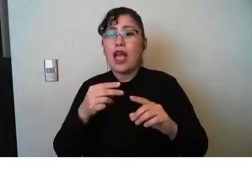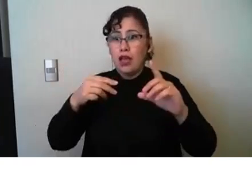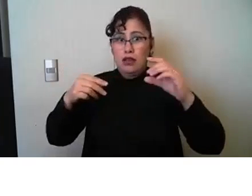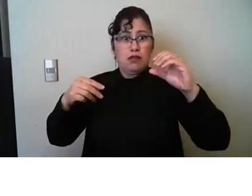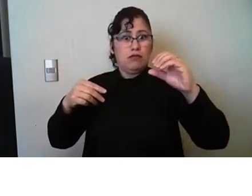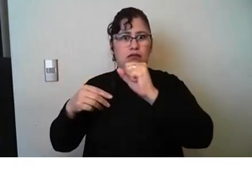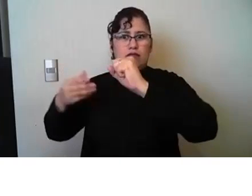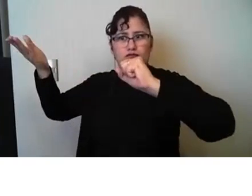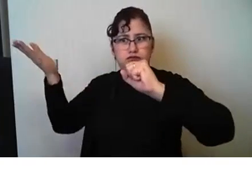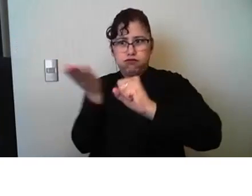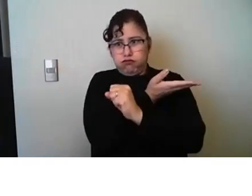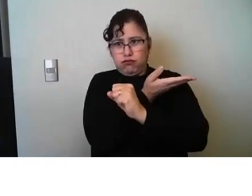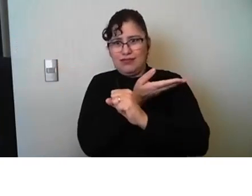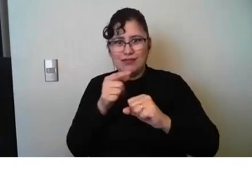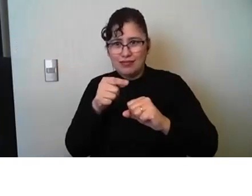este sentido,